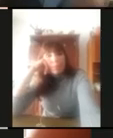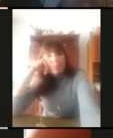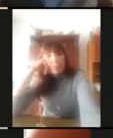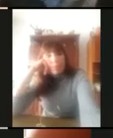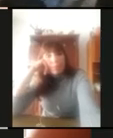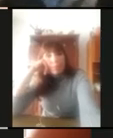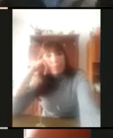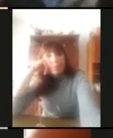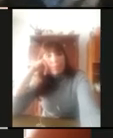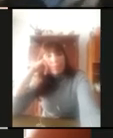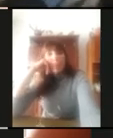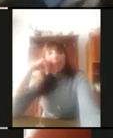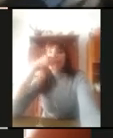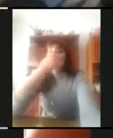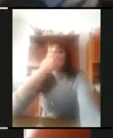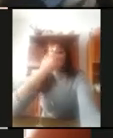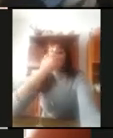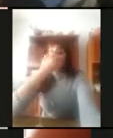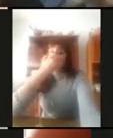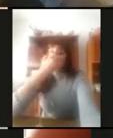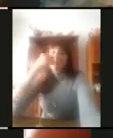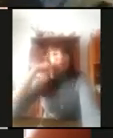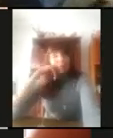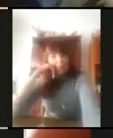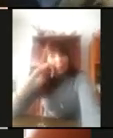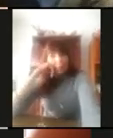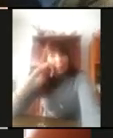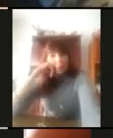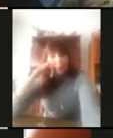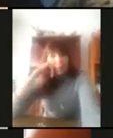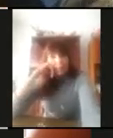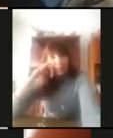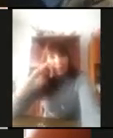importante todos los países no son patrias